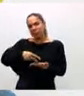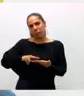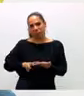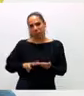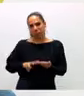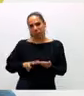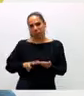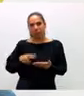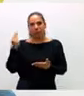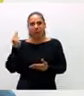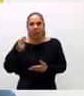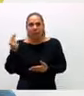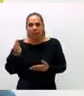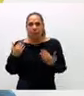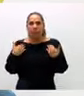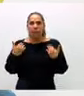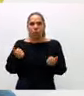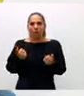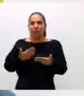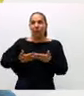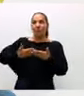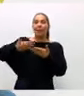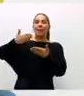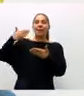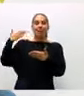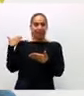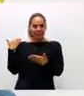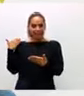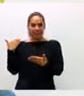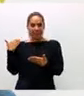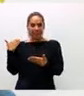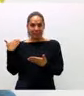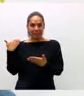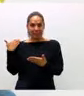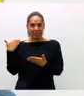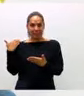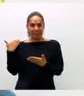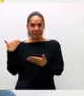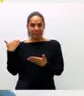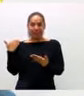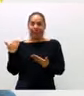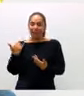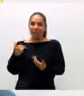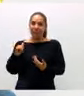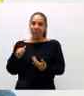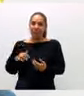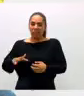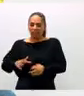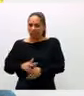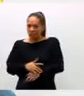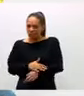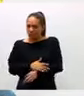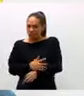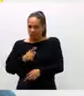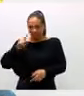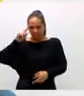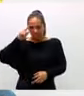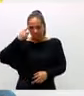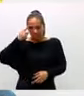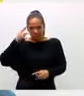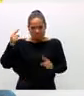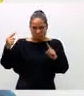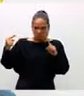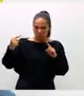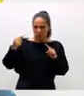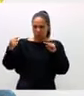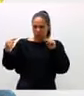negociación, porque ya los ánimos están, digamos, más con una temperatura mayor, y las